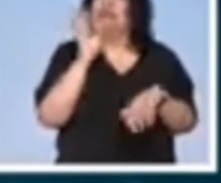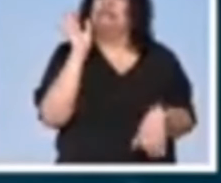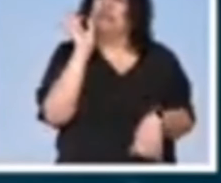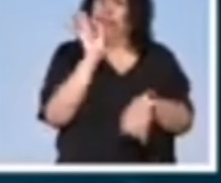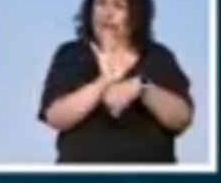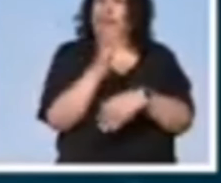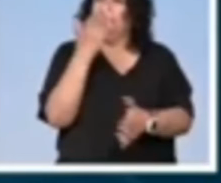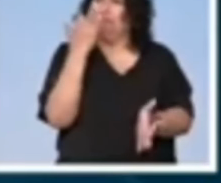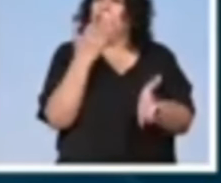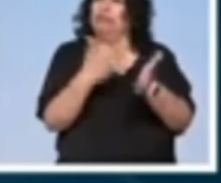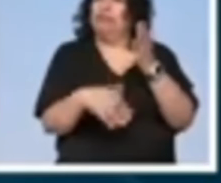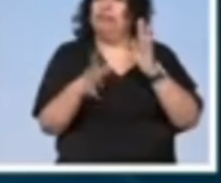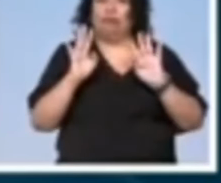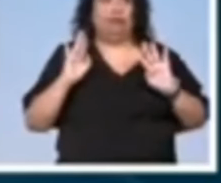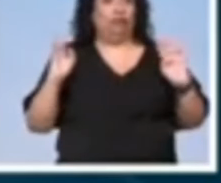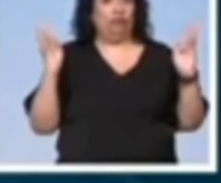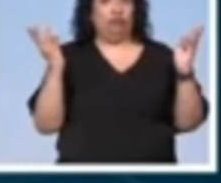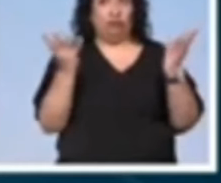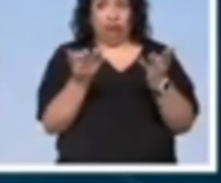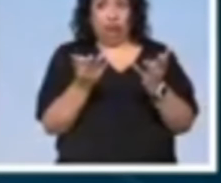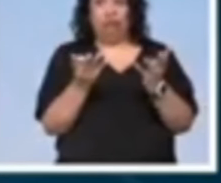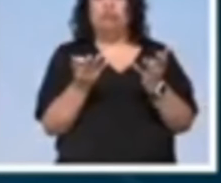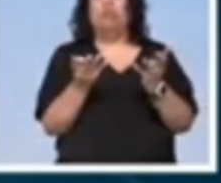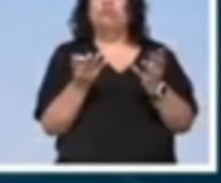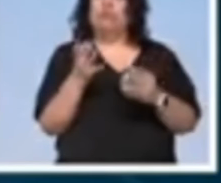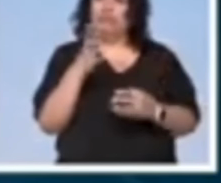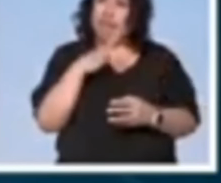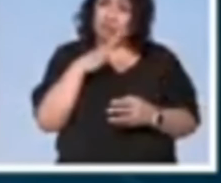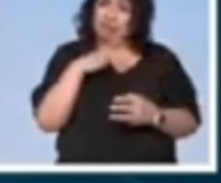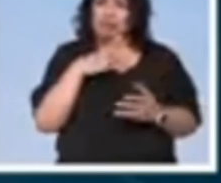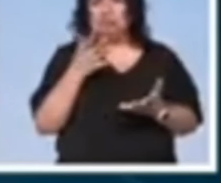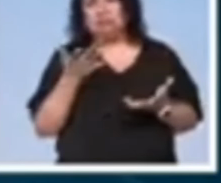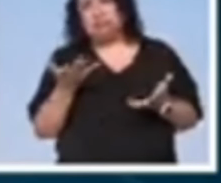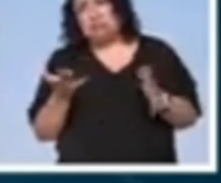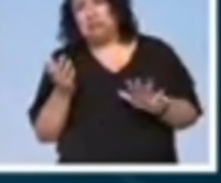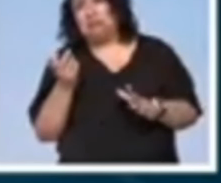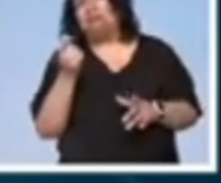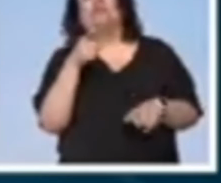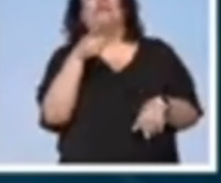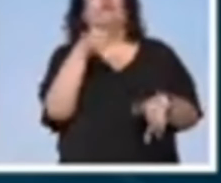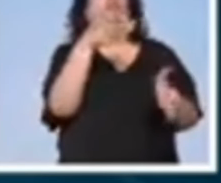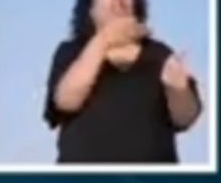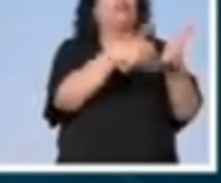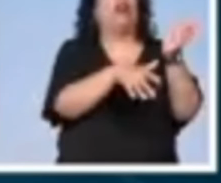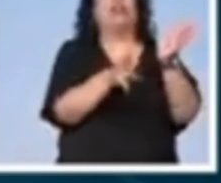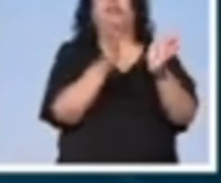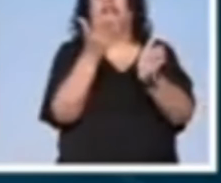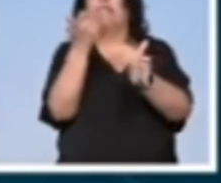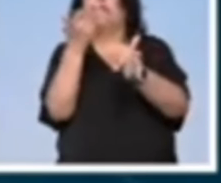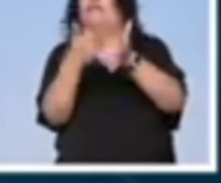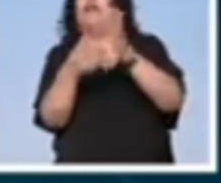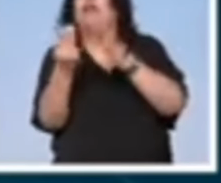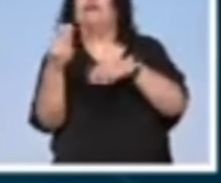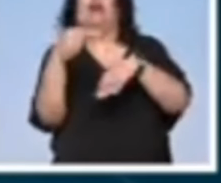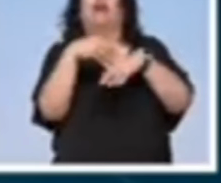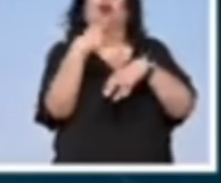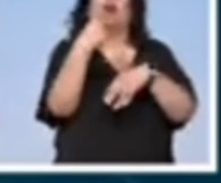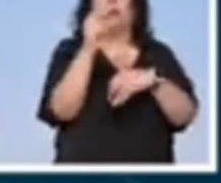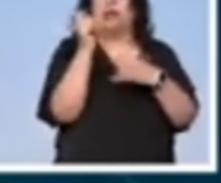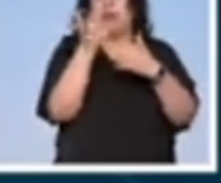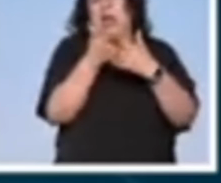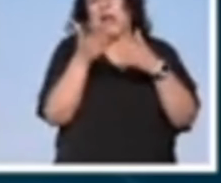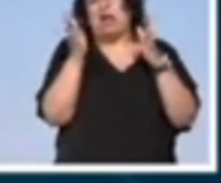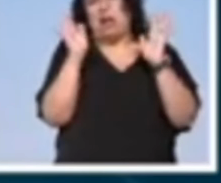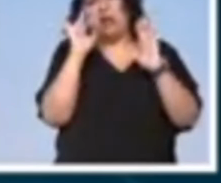protección. La rotonda tendrá algunos que les faltan algunos nombres o algo, porque pues